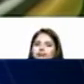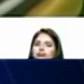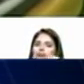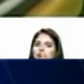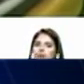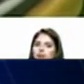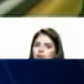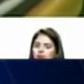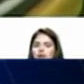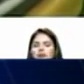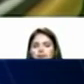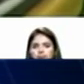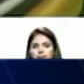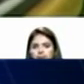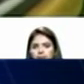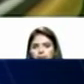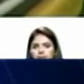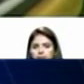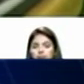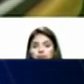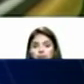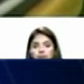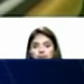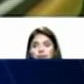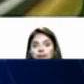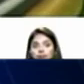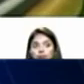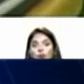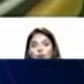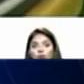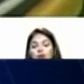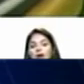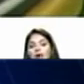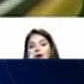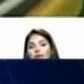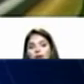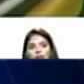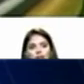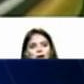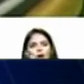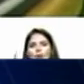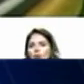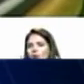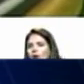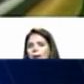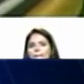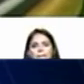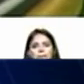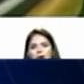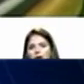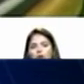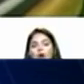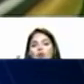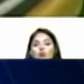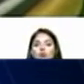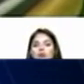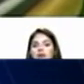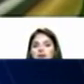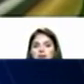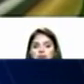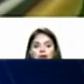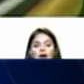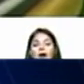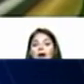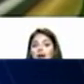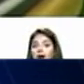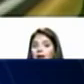nacional, mediante el establecimiento de la verdad, la búsqueda y mejoramiento de la justicia, la garantía